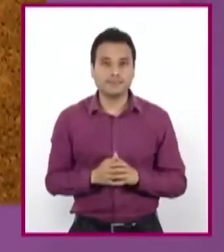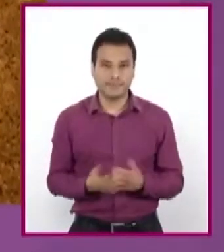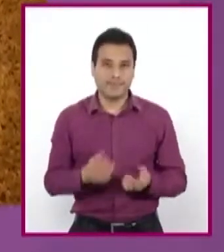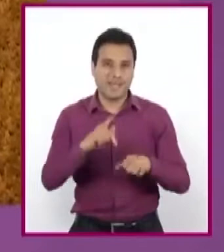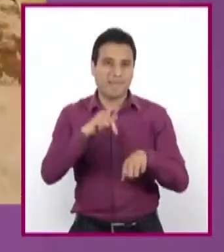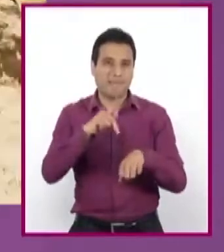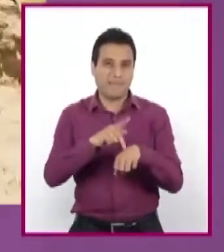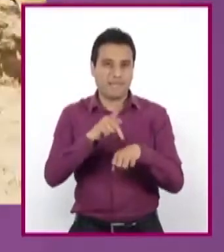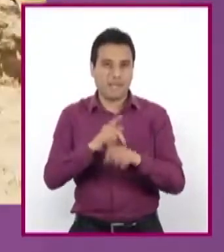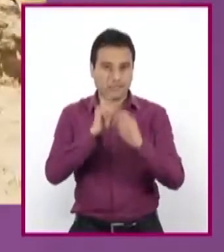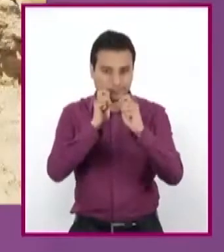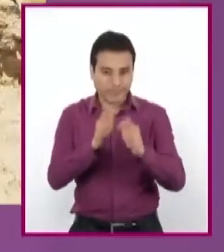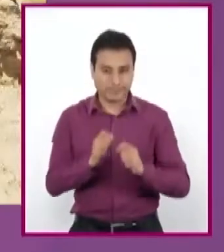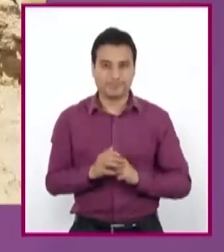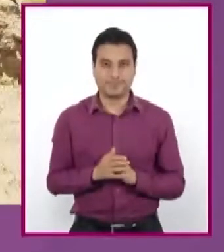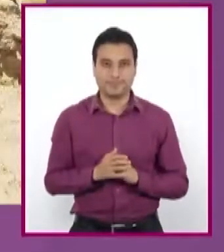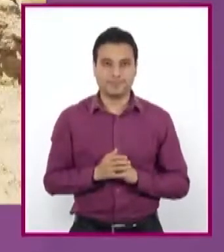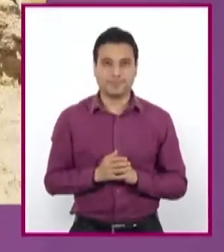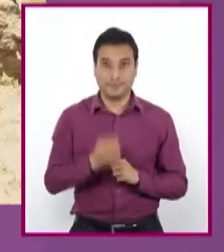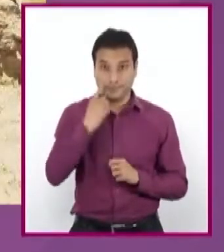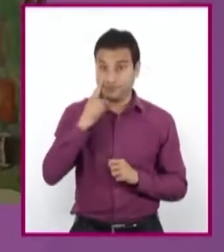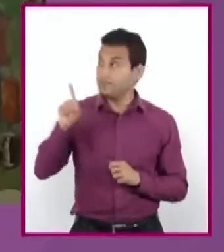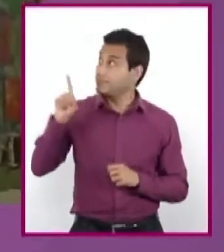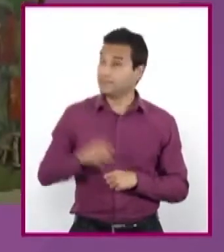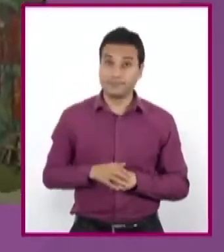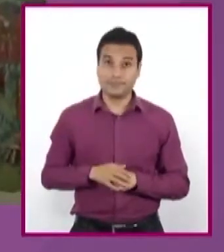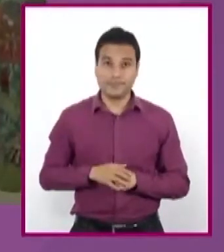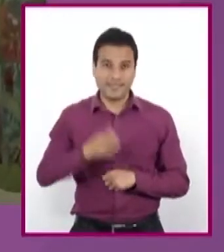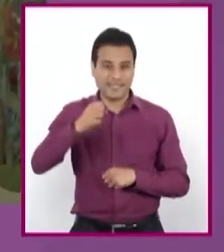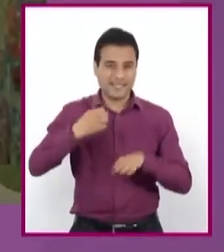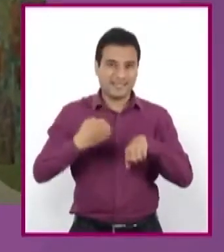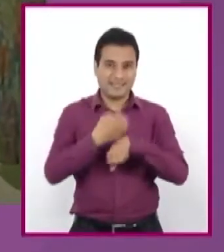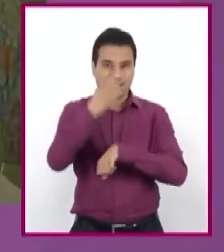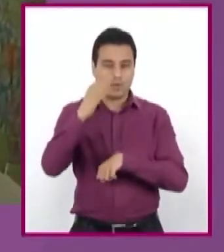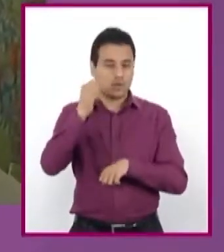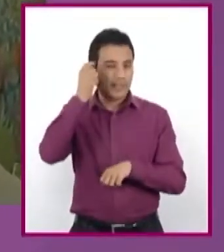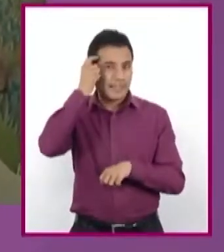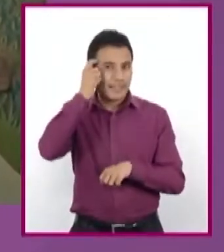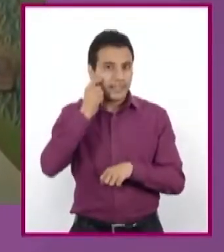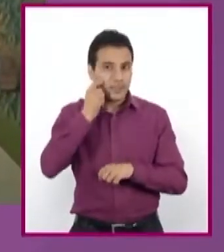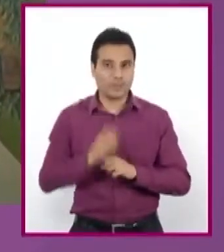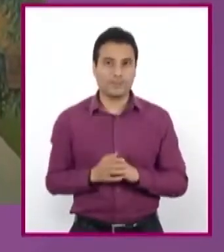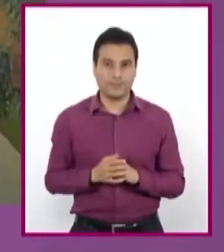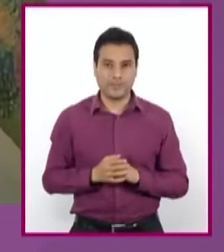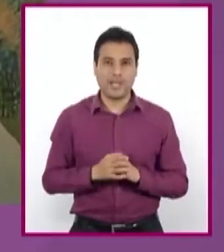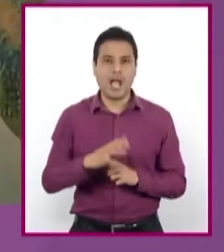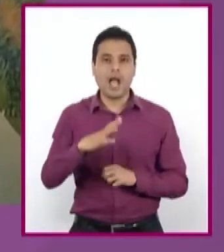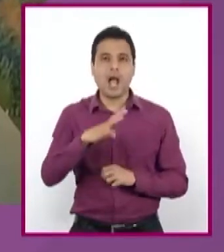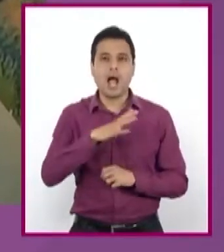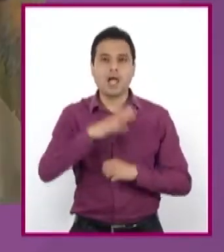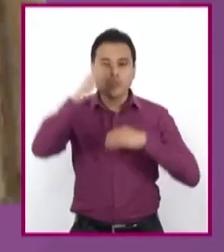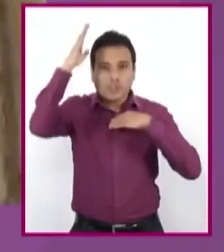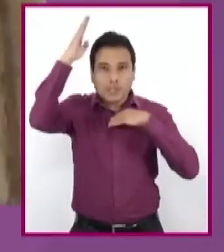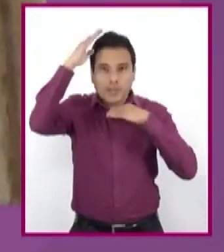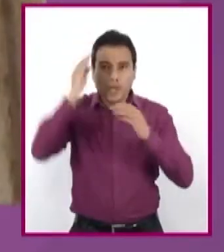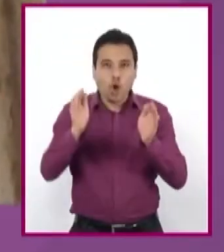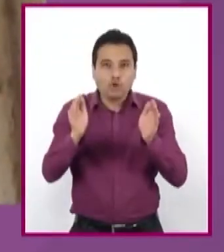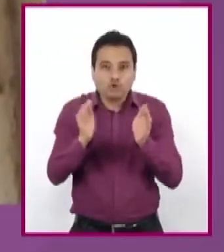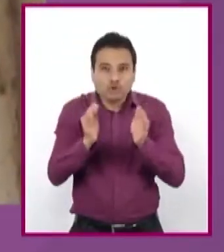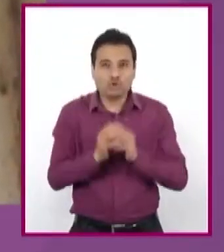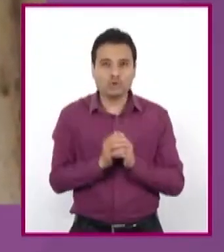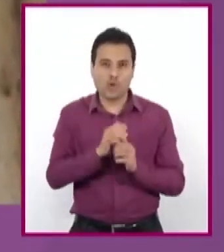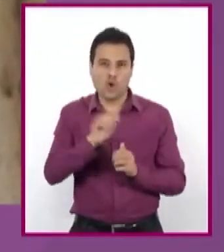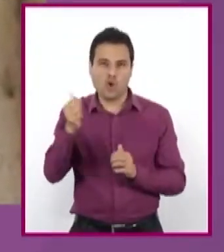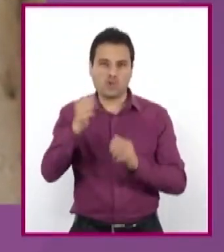petrograbados. Teopantecuanitlán, en el actual estado de Guerrero, se caracterizó por su pequeña cabeza olmeca y otras